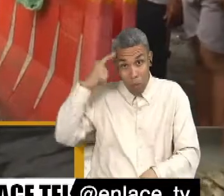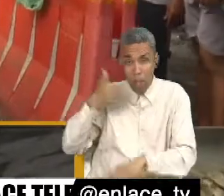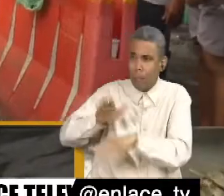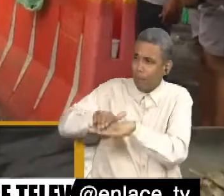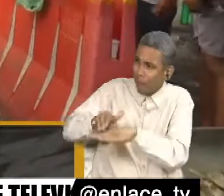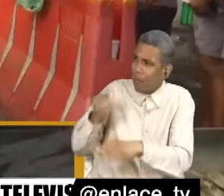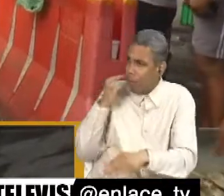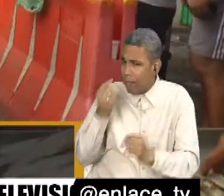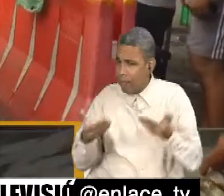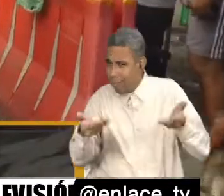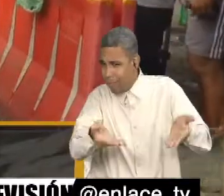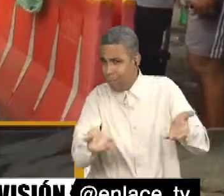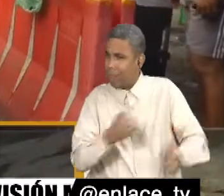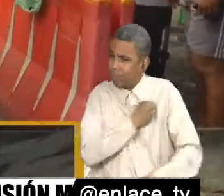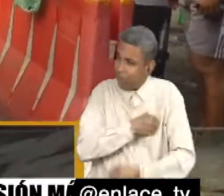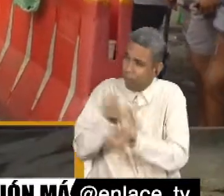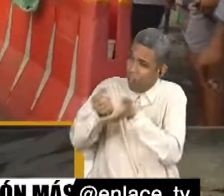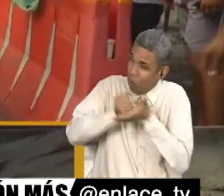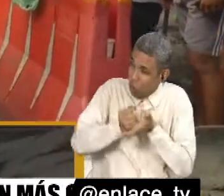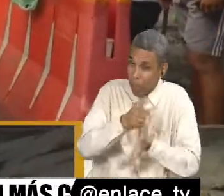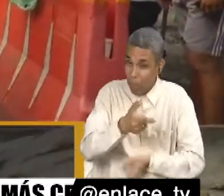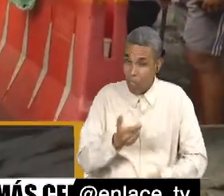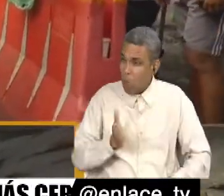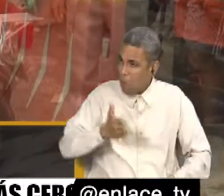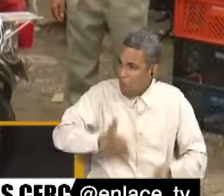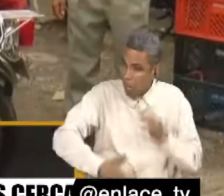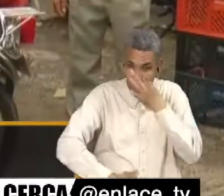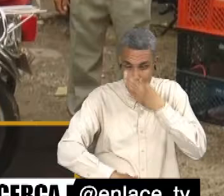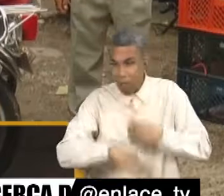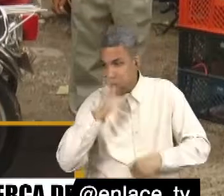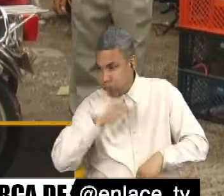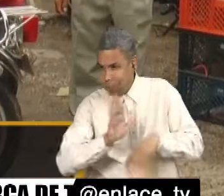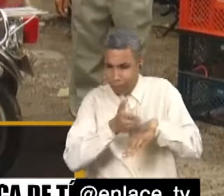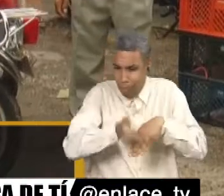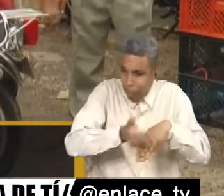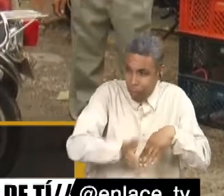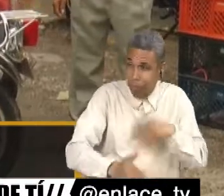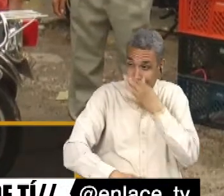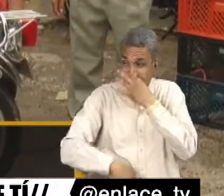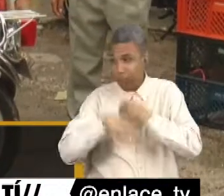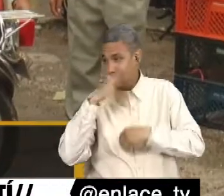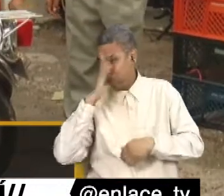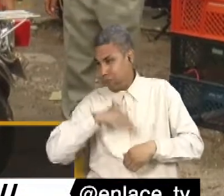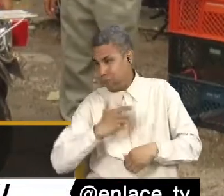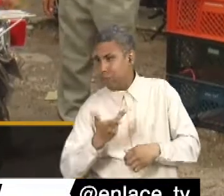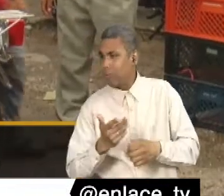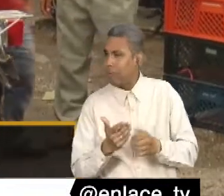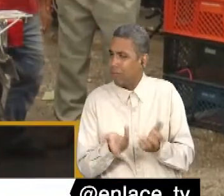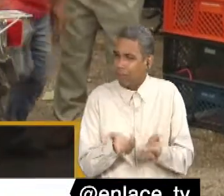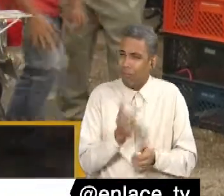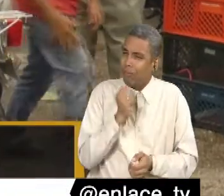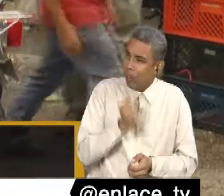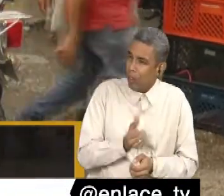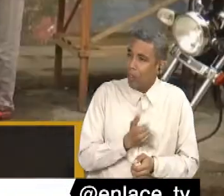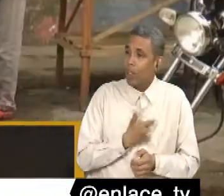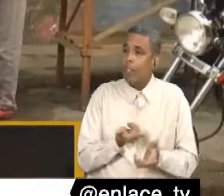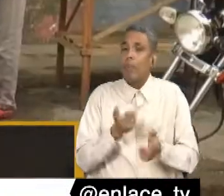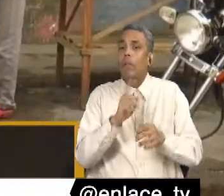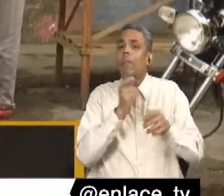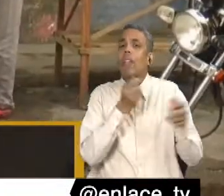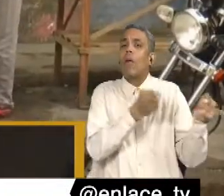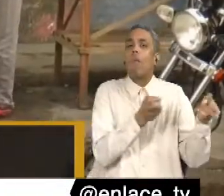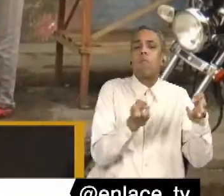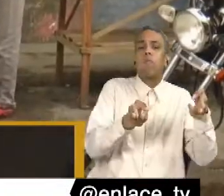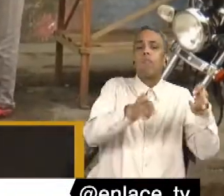público de la orilla del río, no, pues en sí es un perjuicio para nosotros, pues primero quitan la vista del río y segundo,